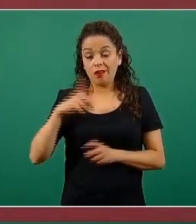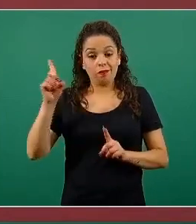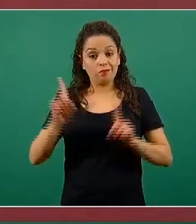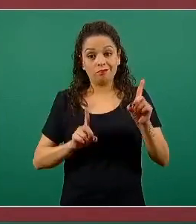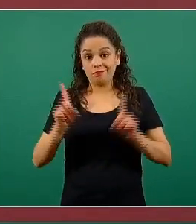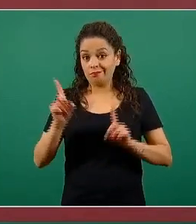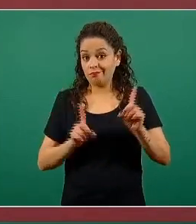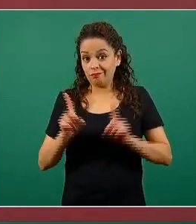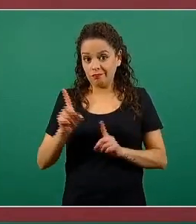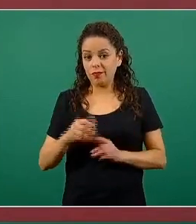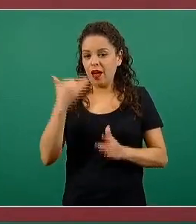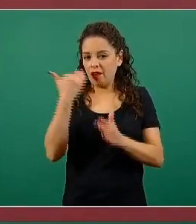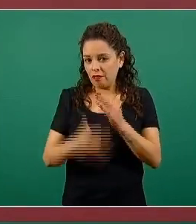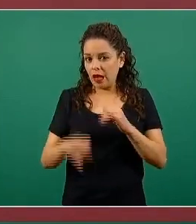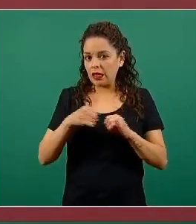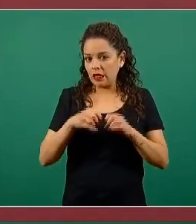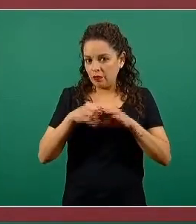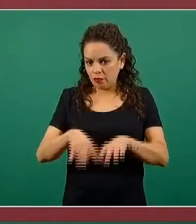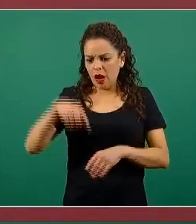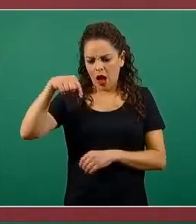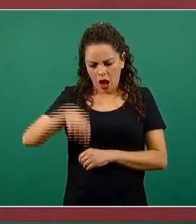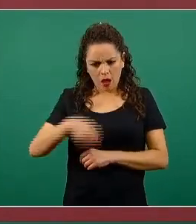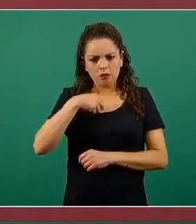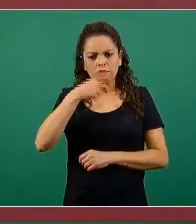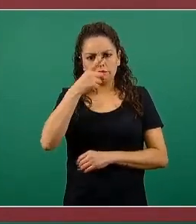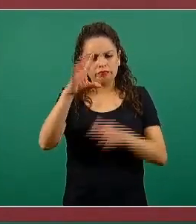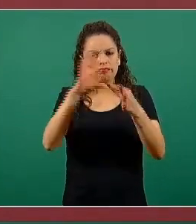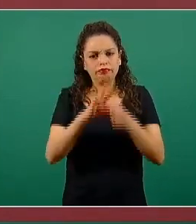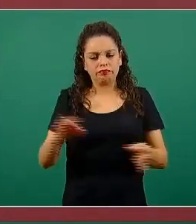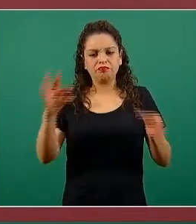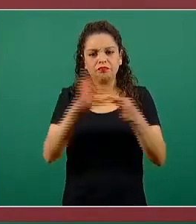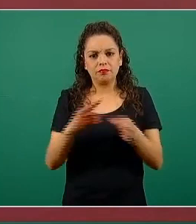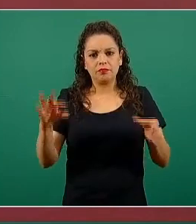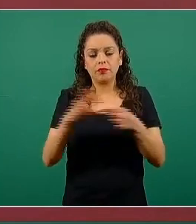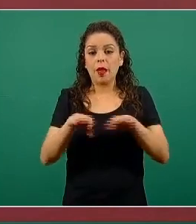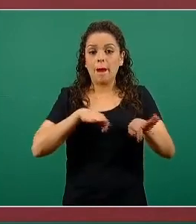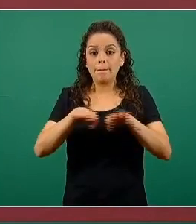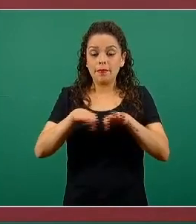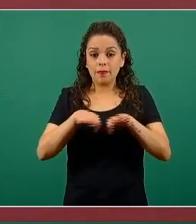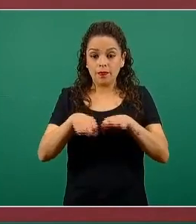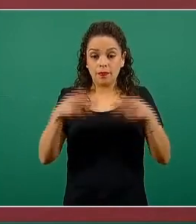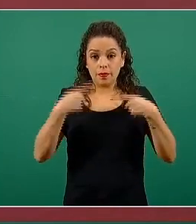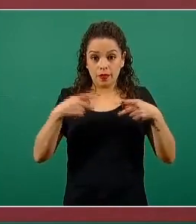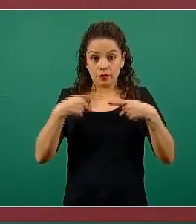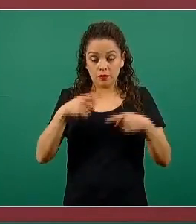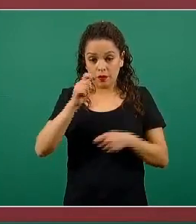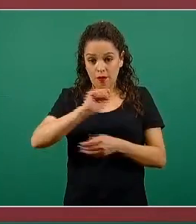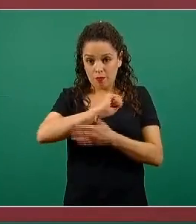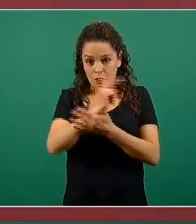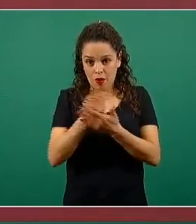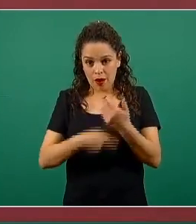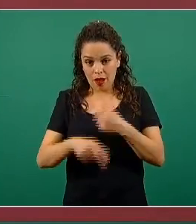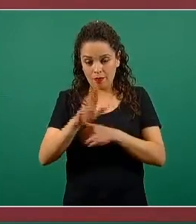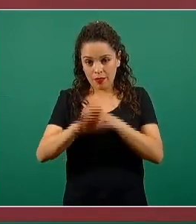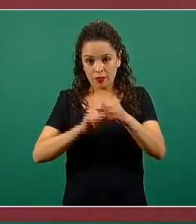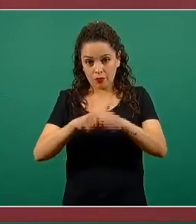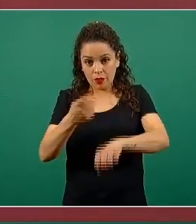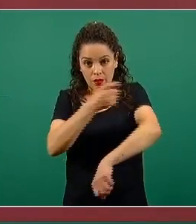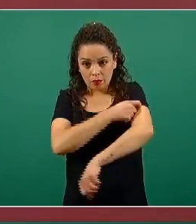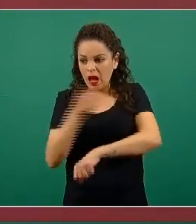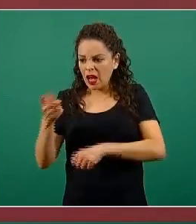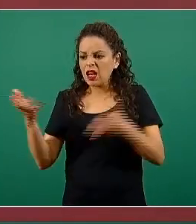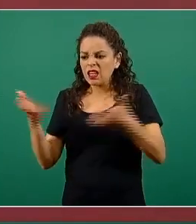que le ha faltado, hemos venido informando, las personas que trabajan en el Programa Nacional de Vacunación vacunan.